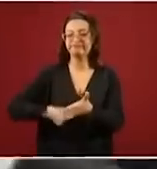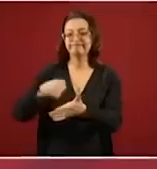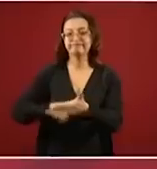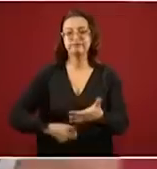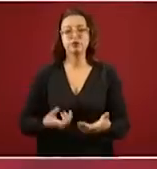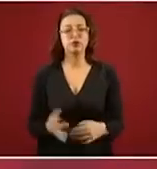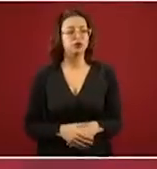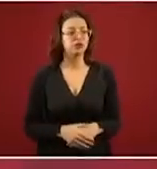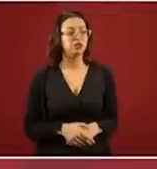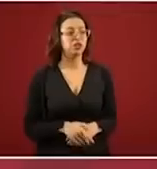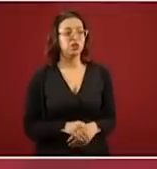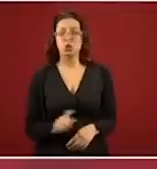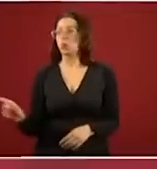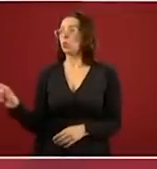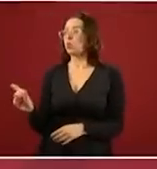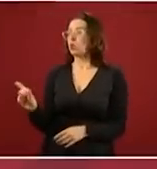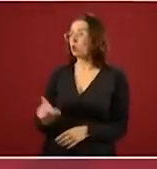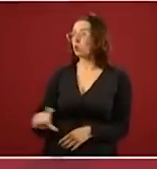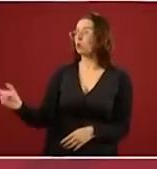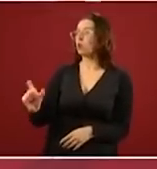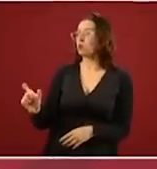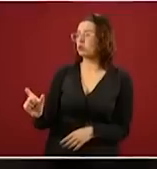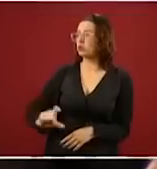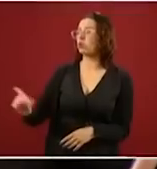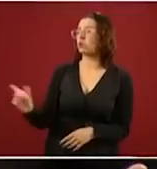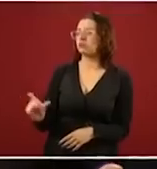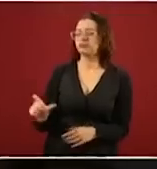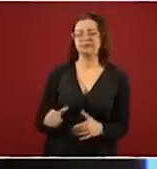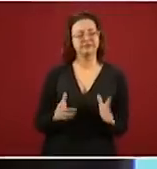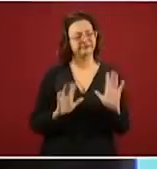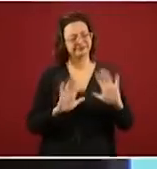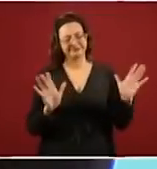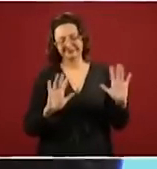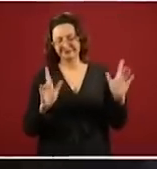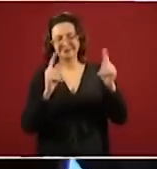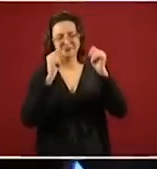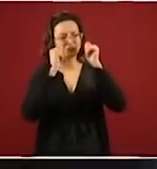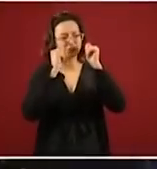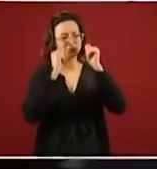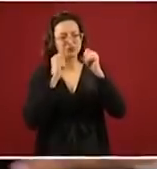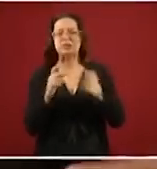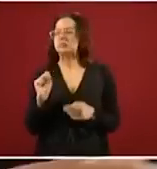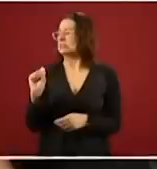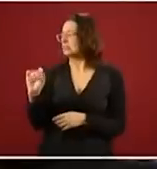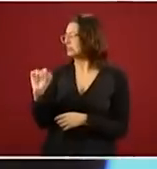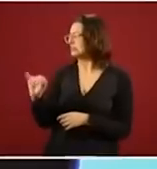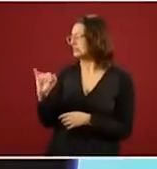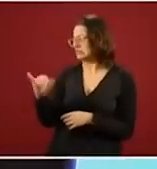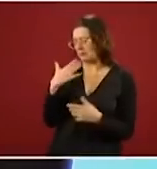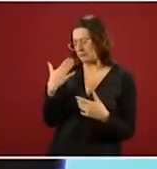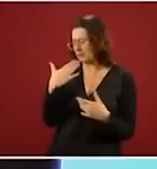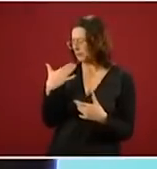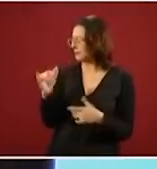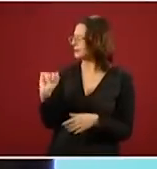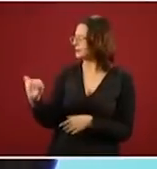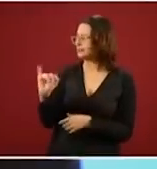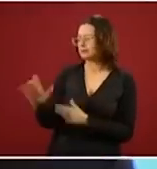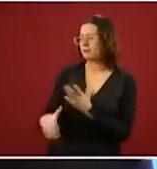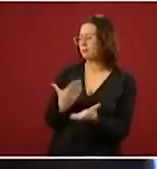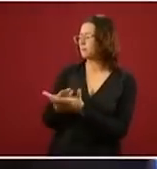y cuando se van a ver resultados este sí sí sí sí sí sí sí está muy bien tu